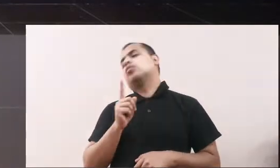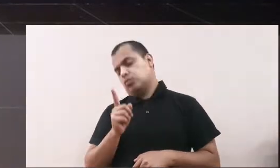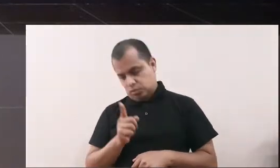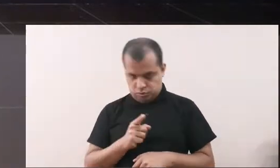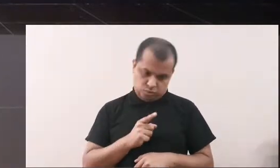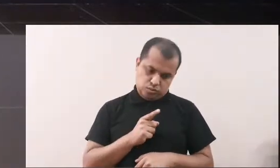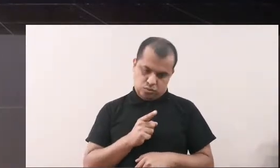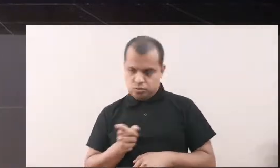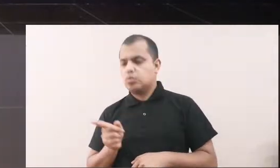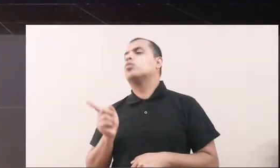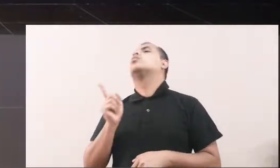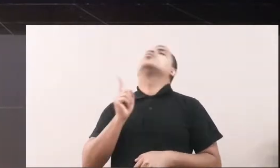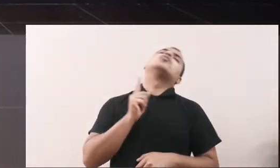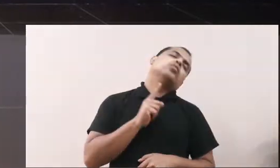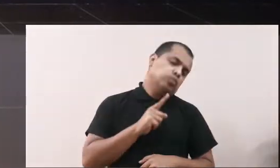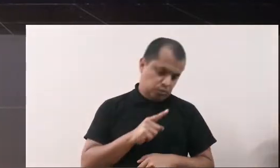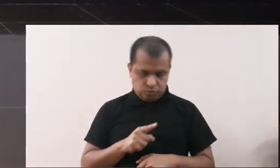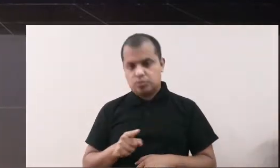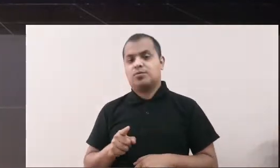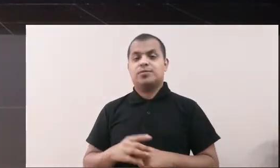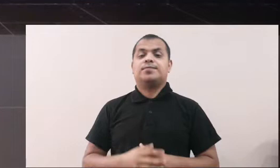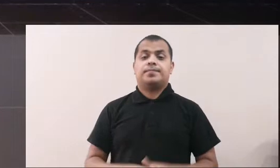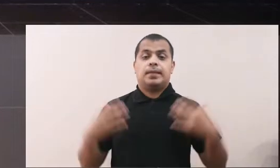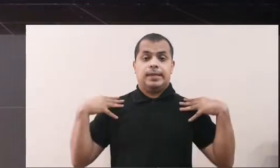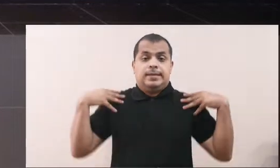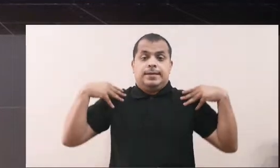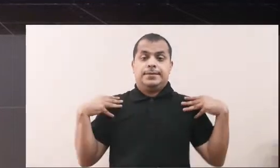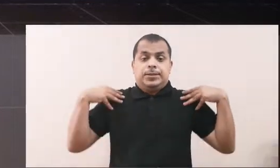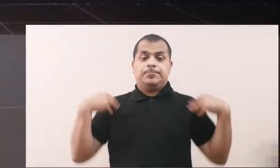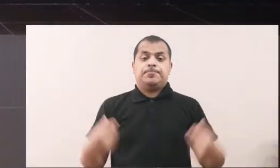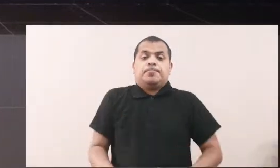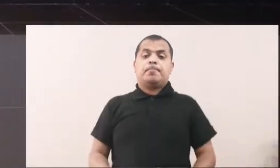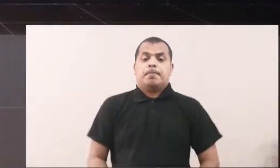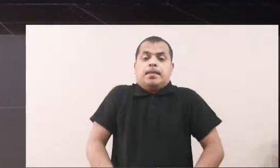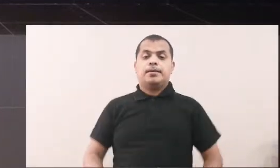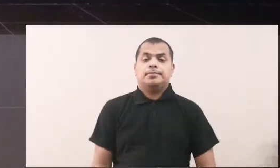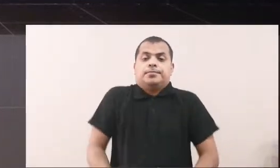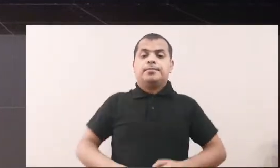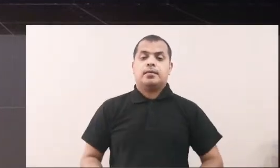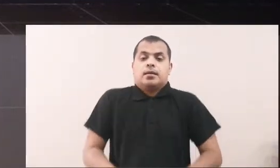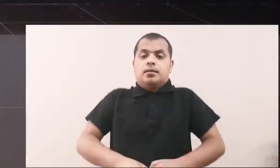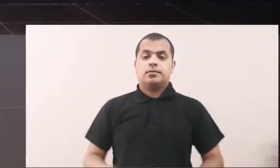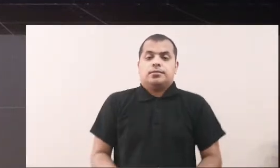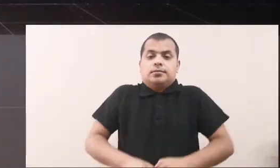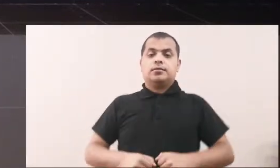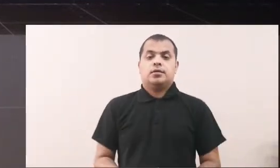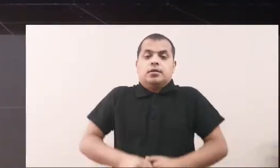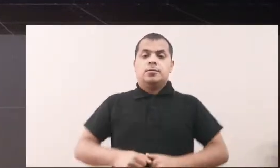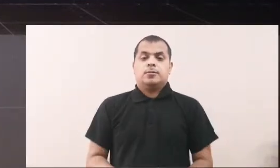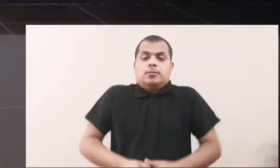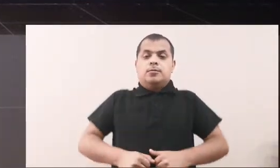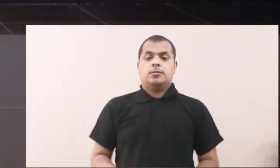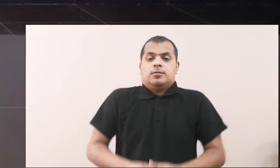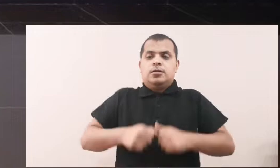a un lado y al otro. Luego hago movilidad articular para mis hombros. La clase de